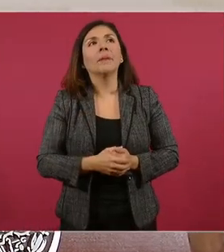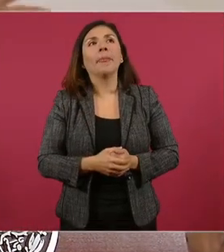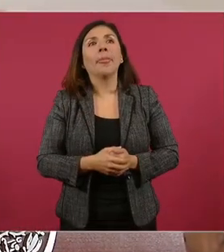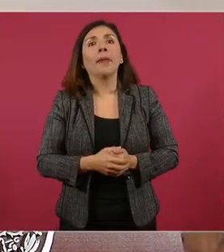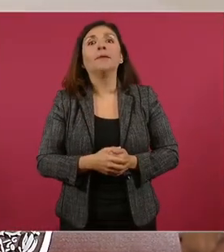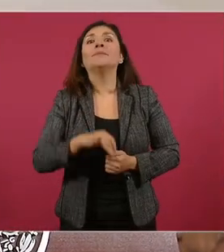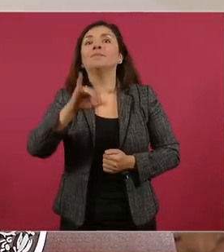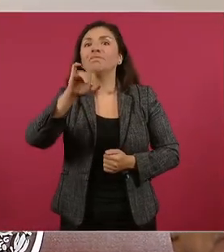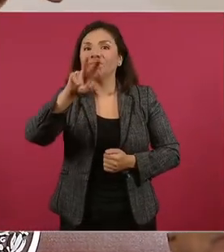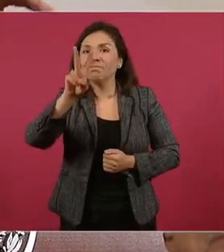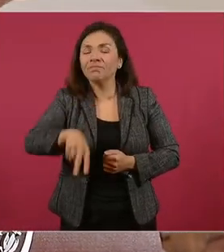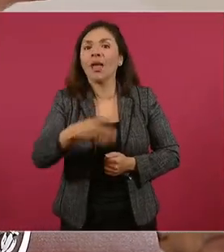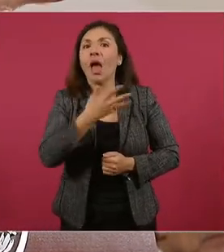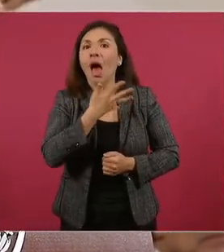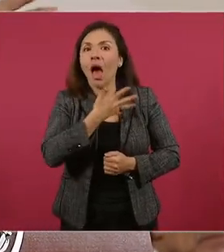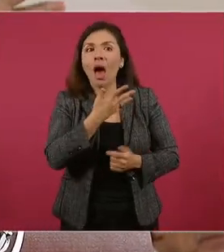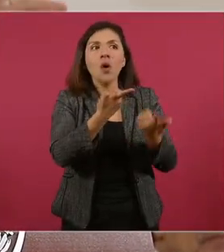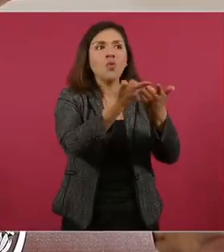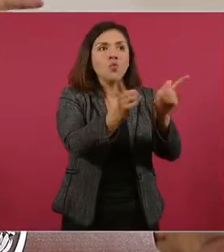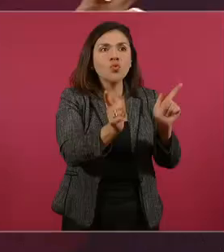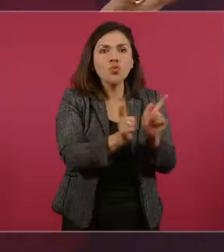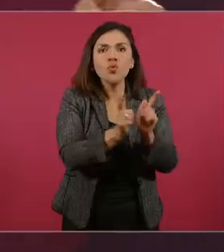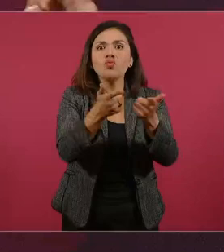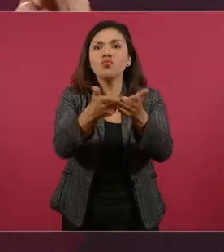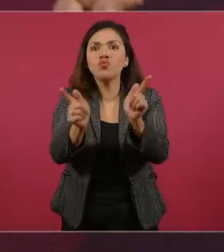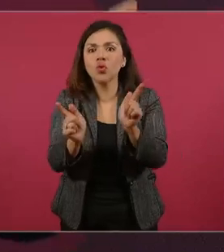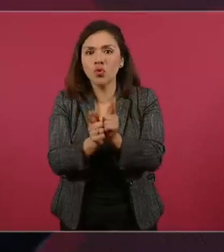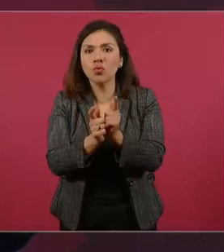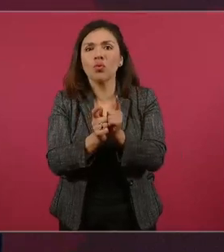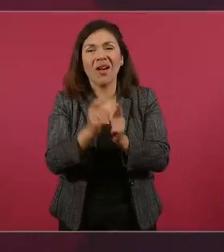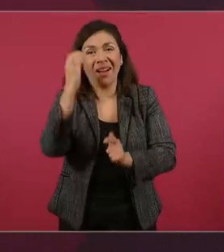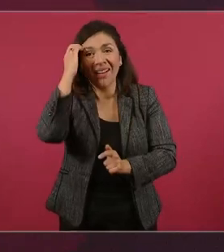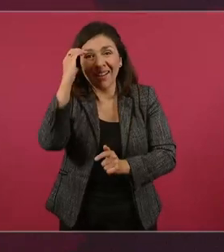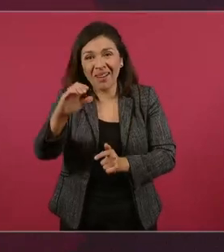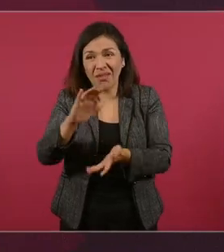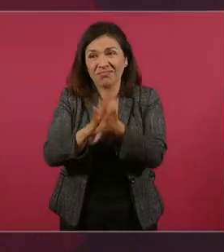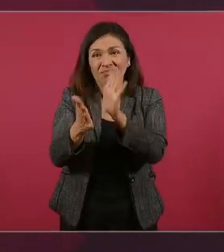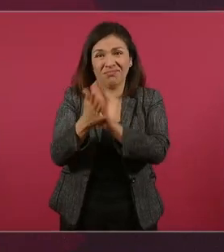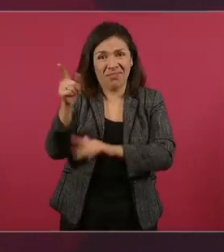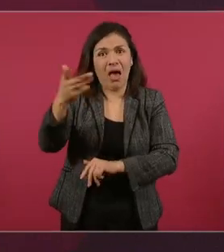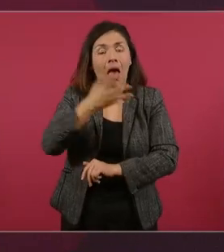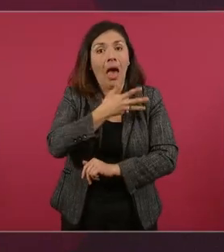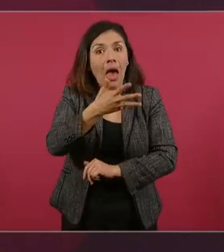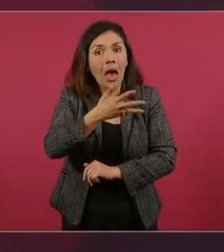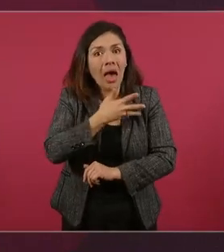que sí existen grupos, ¿no?, de la delincuencia organizada,